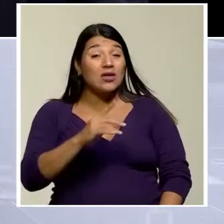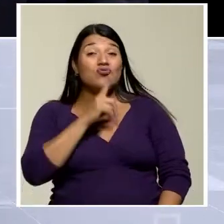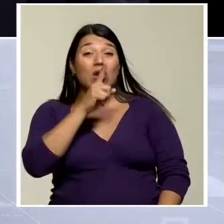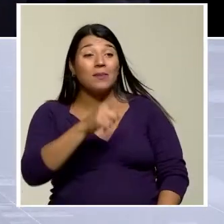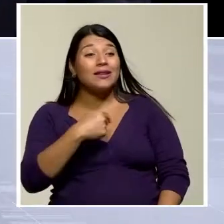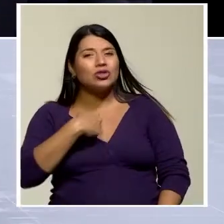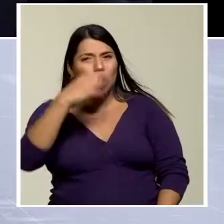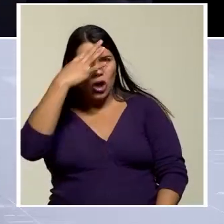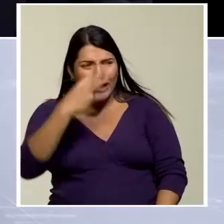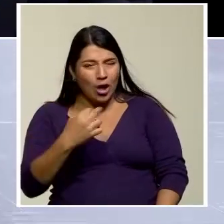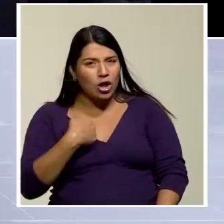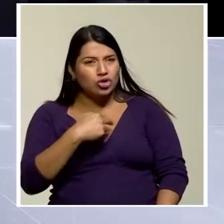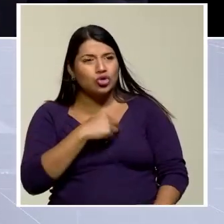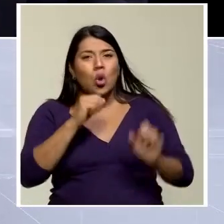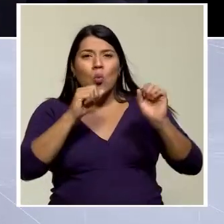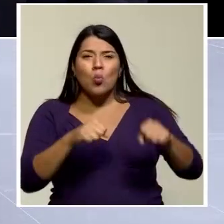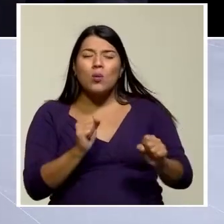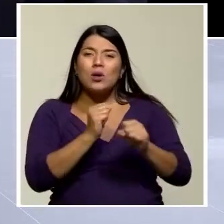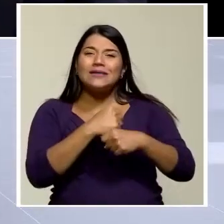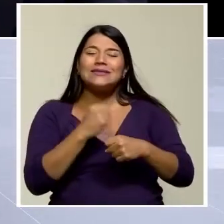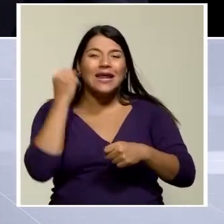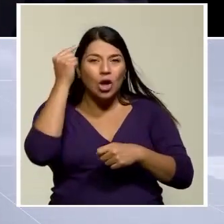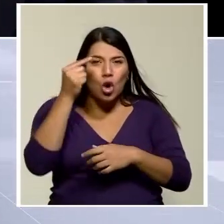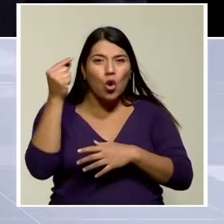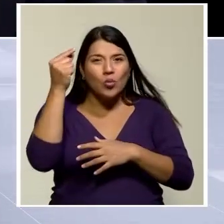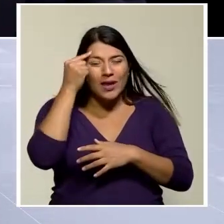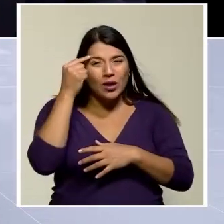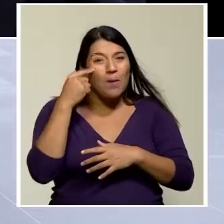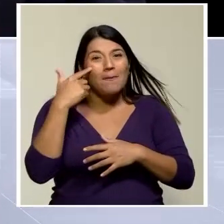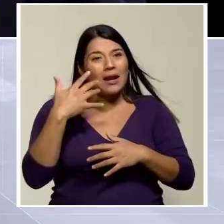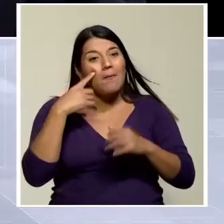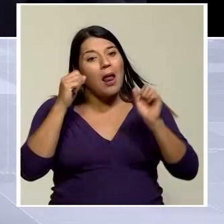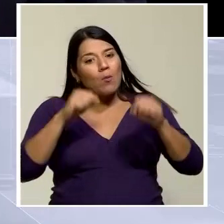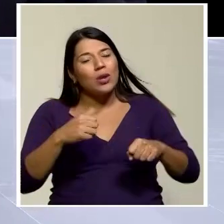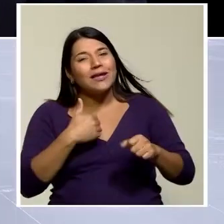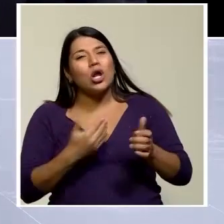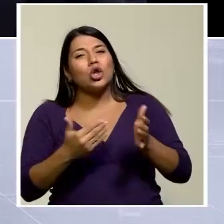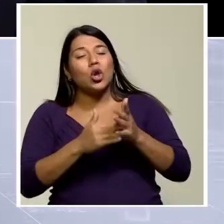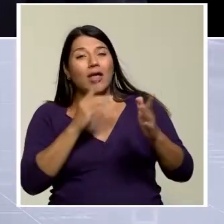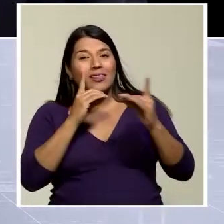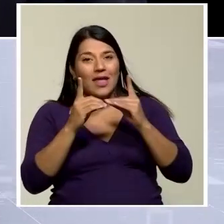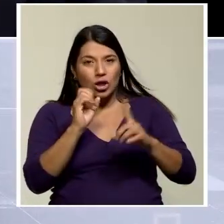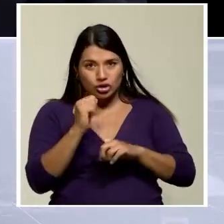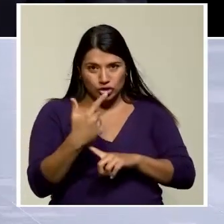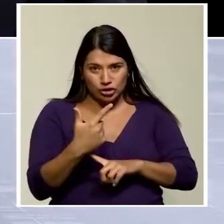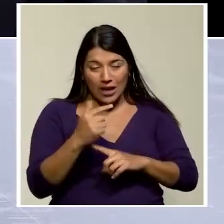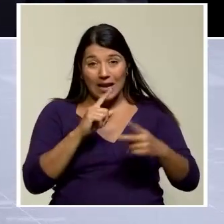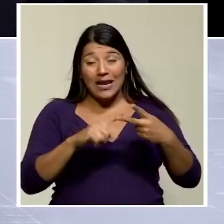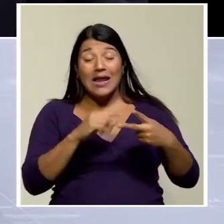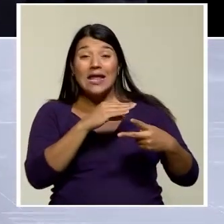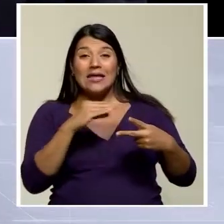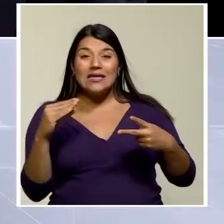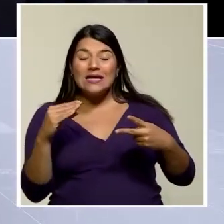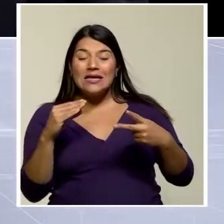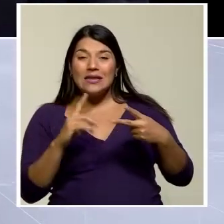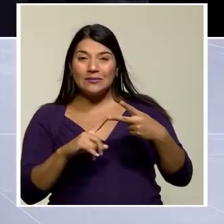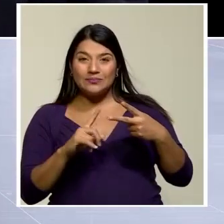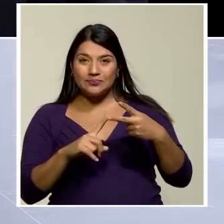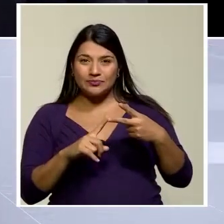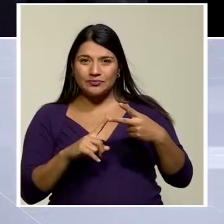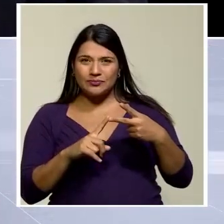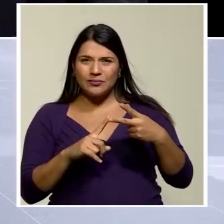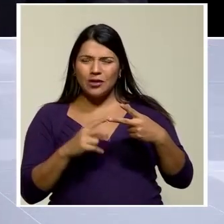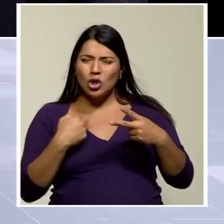realmente creo que podemos hacer un gobierno donde recuperemos el diálogo social y donde